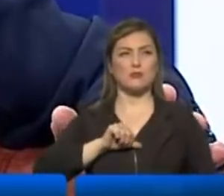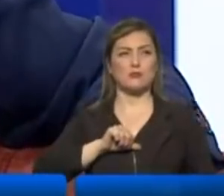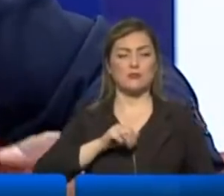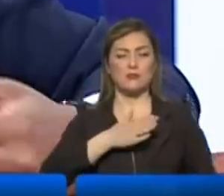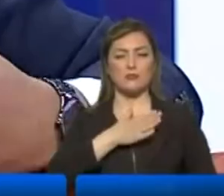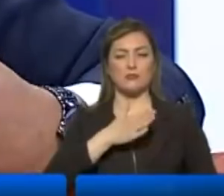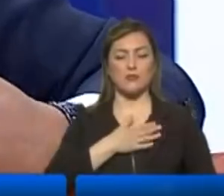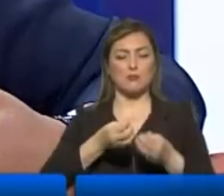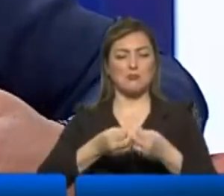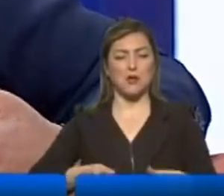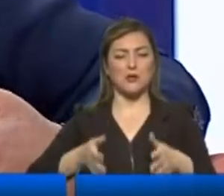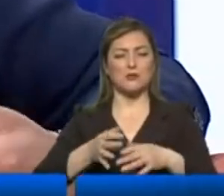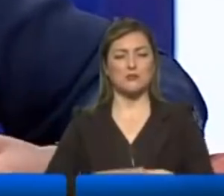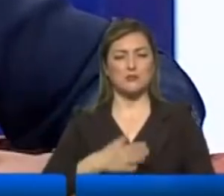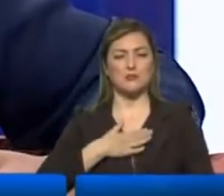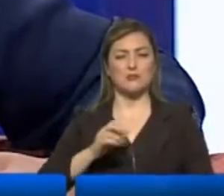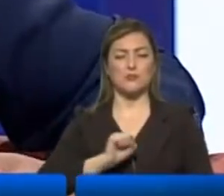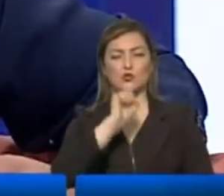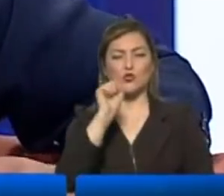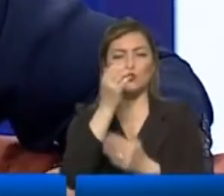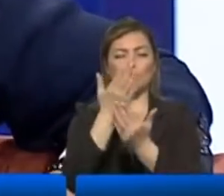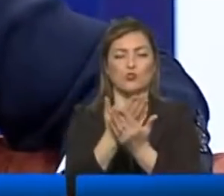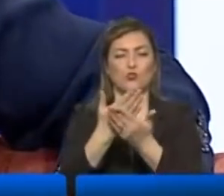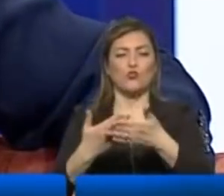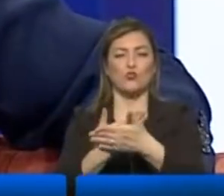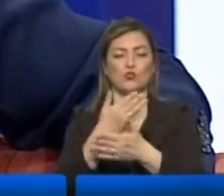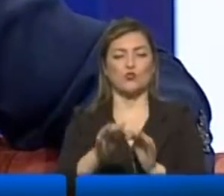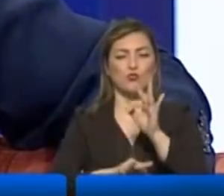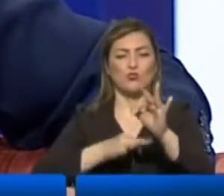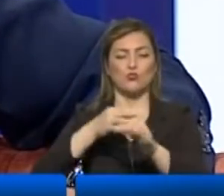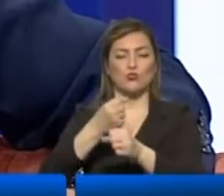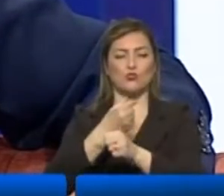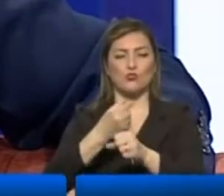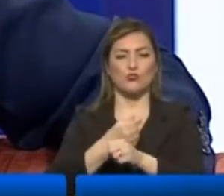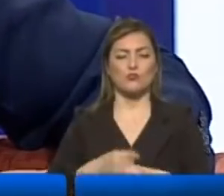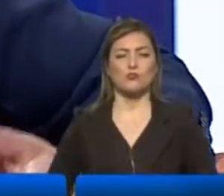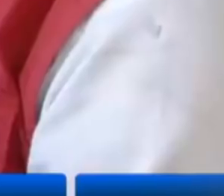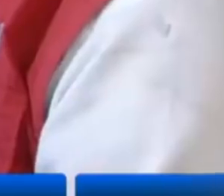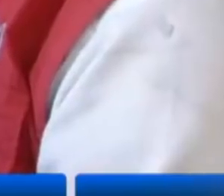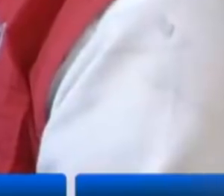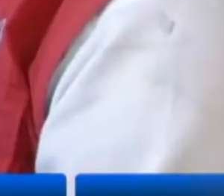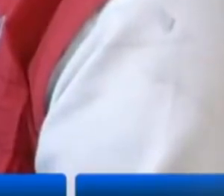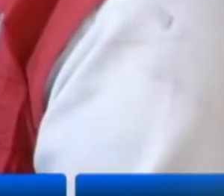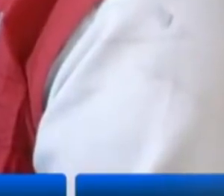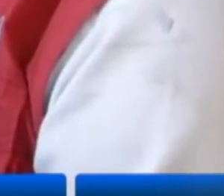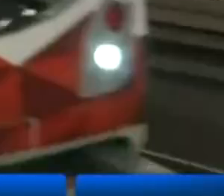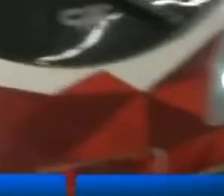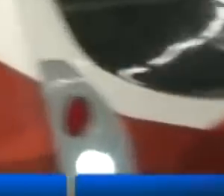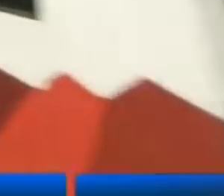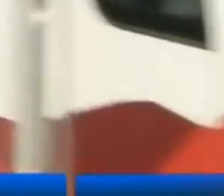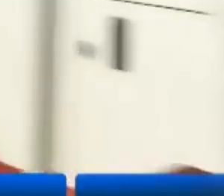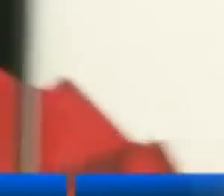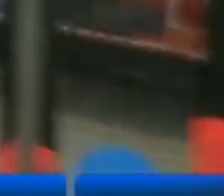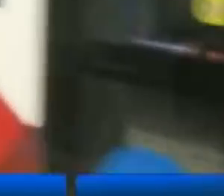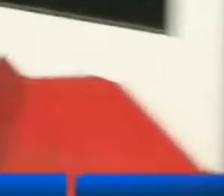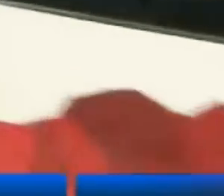la confianza, tengo todo el derecho de proponer un nuevo gerente, una nueva gerente. El burgomaestre también se refirió